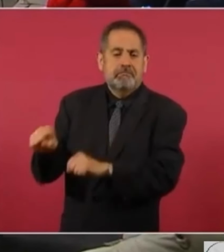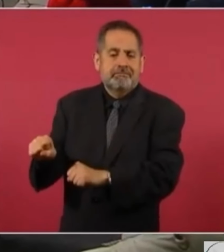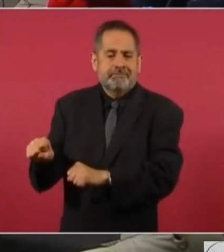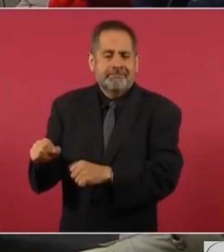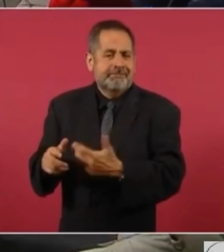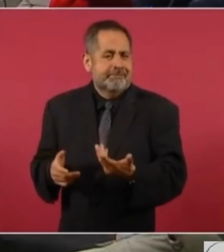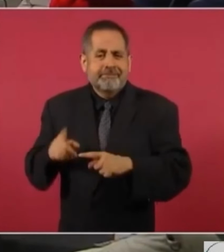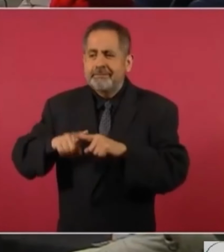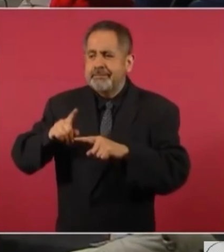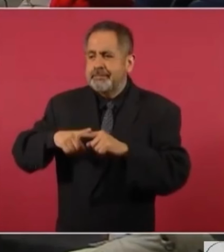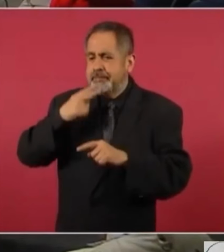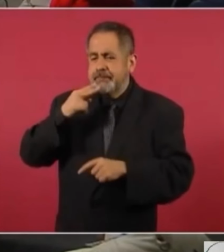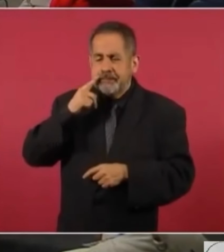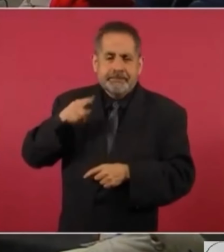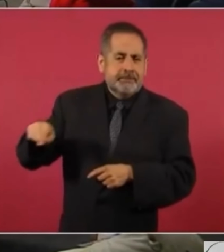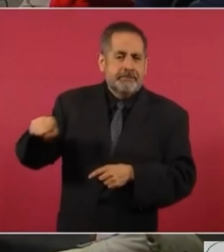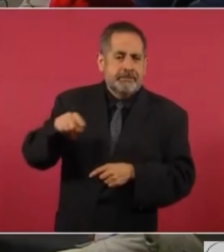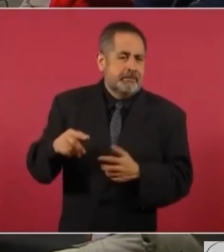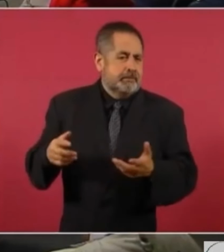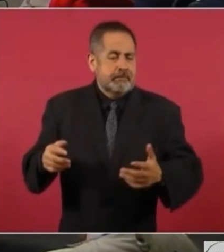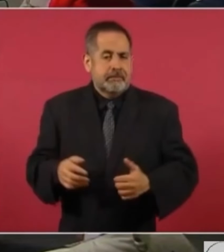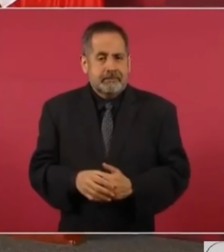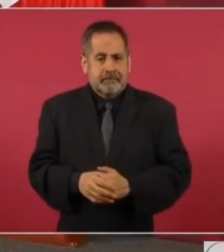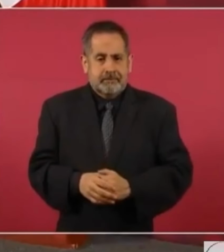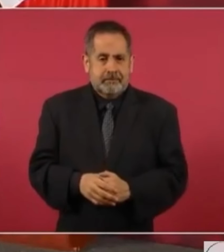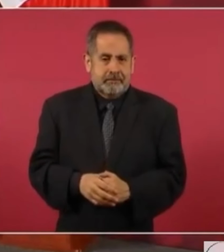quiénes las usan